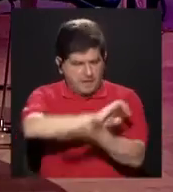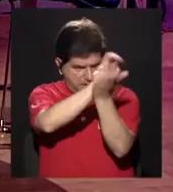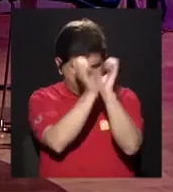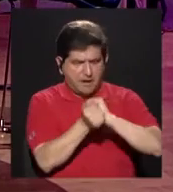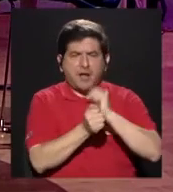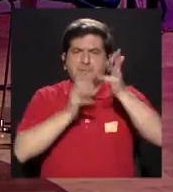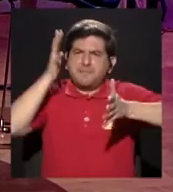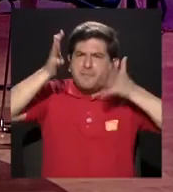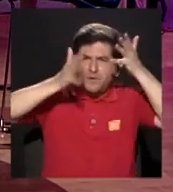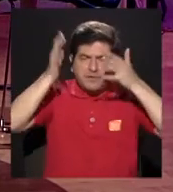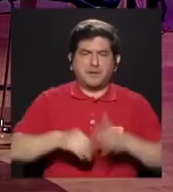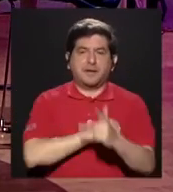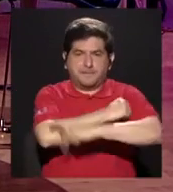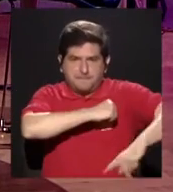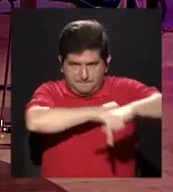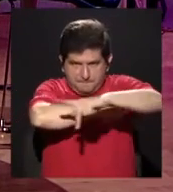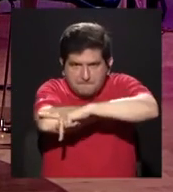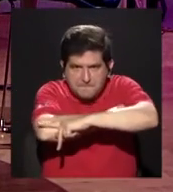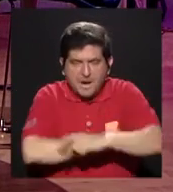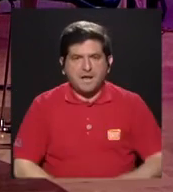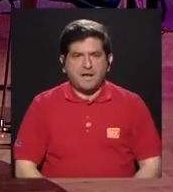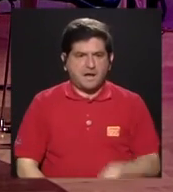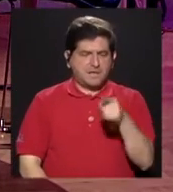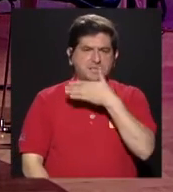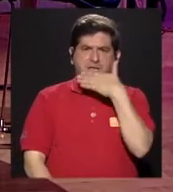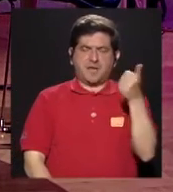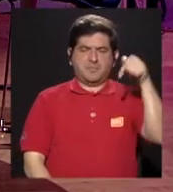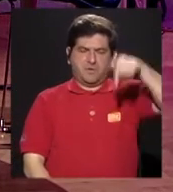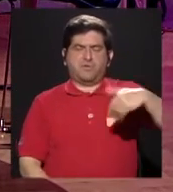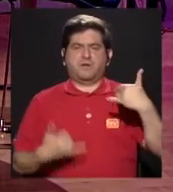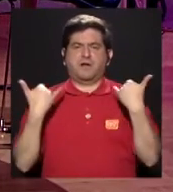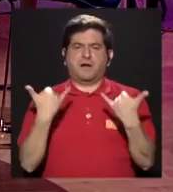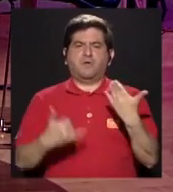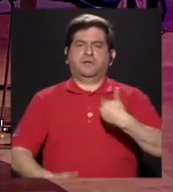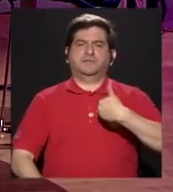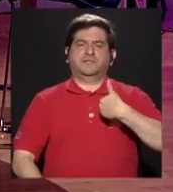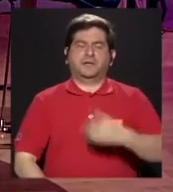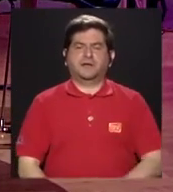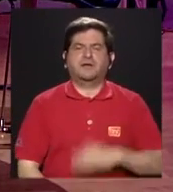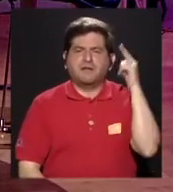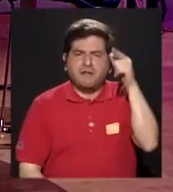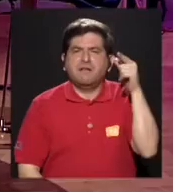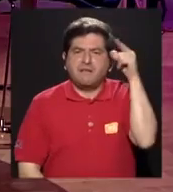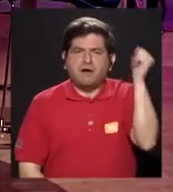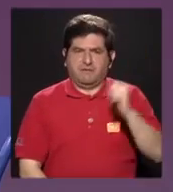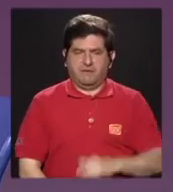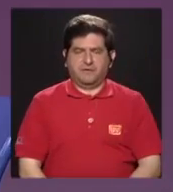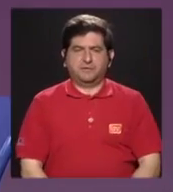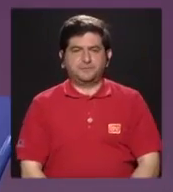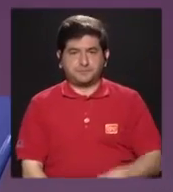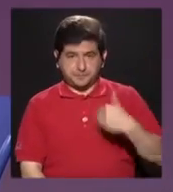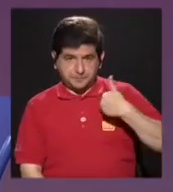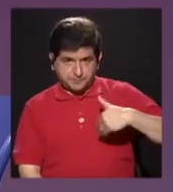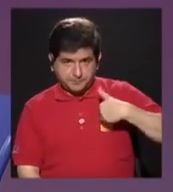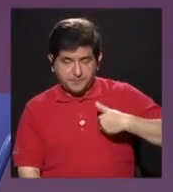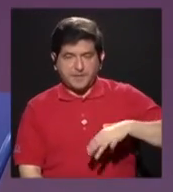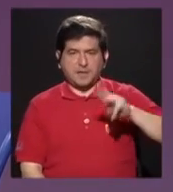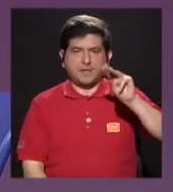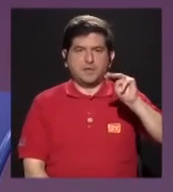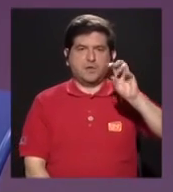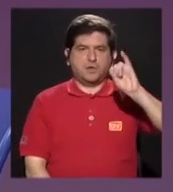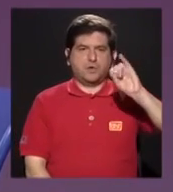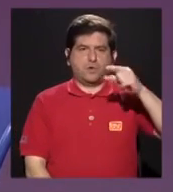cambio para tener un país que sea muchísimo mejor que el que tenemos ahora por supuesto miguel hay algunos